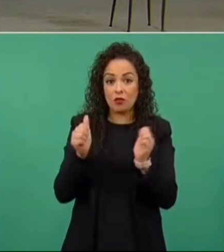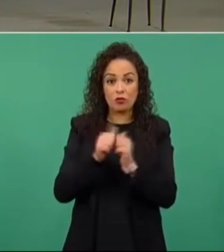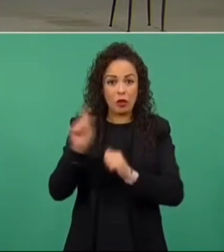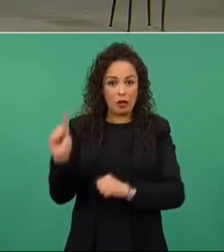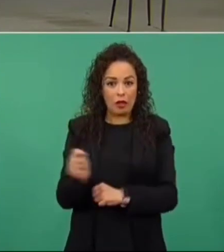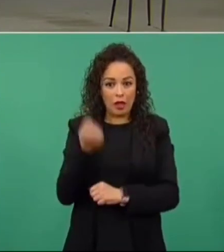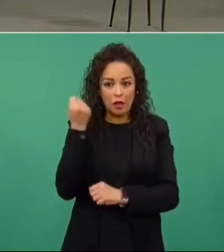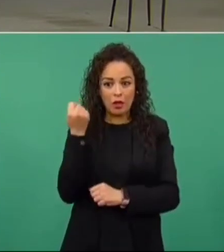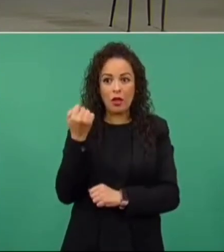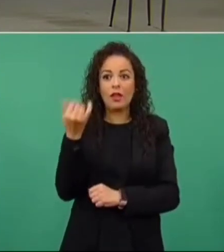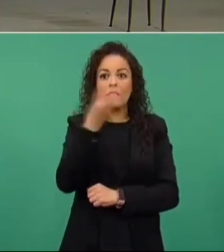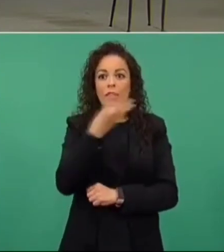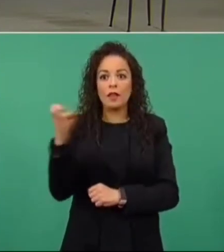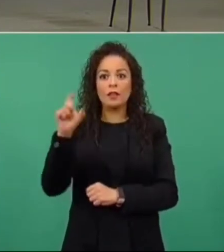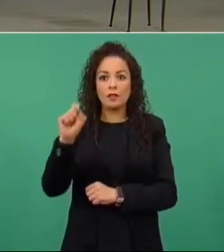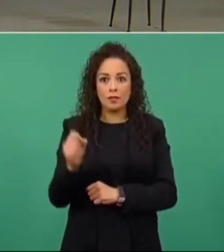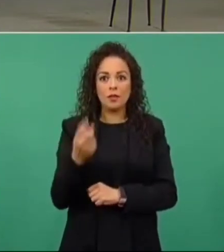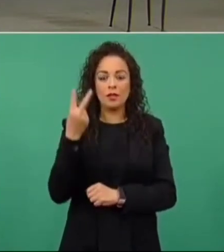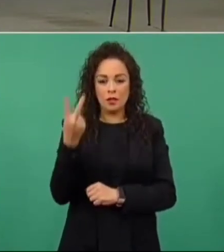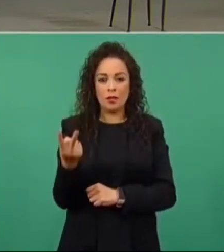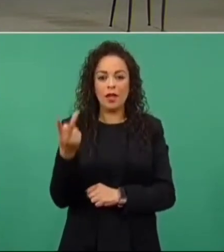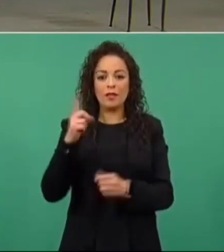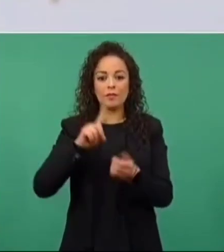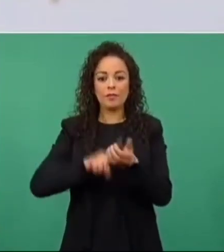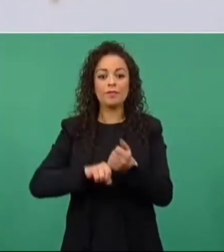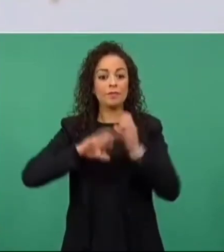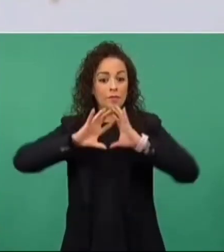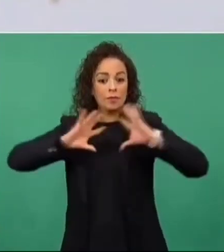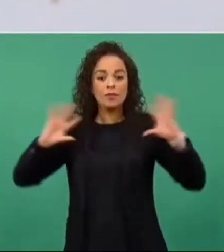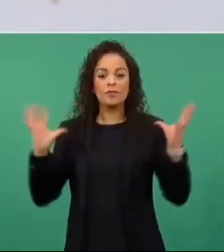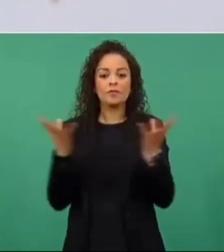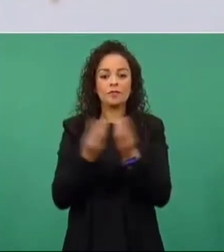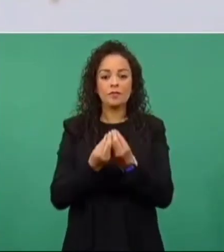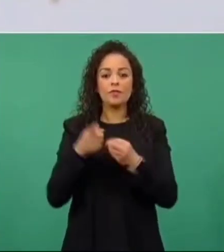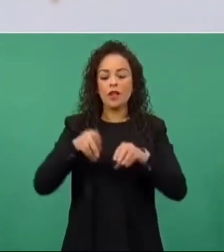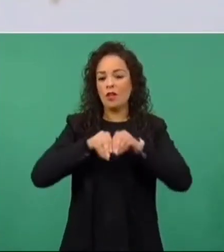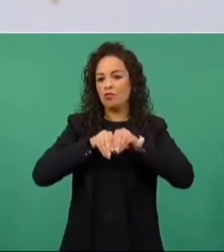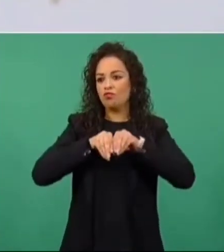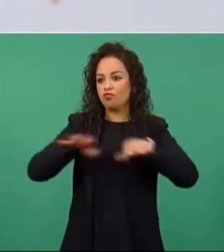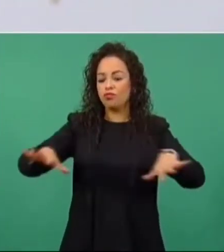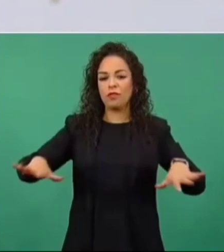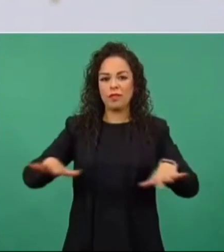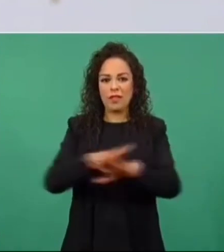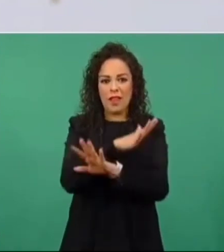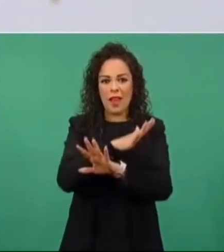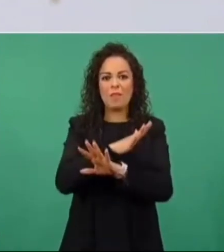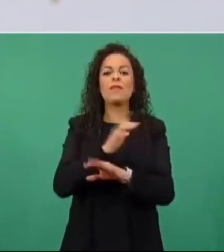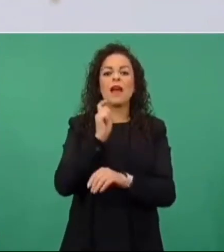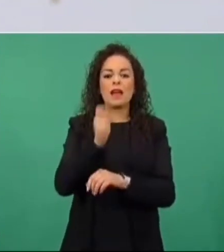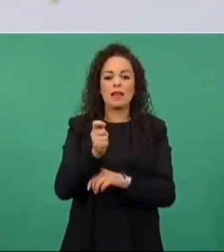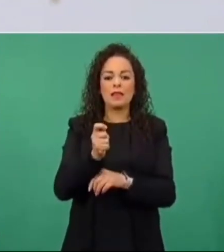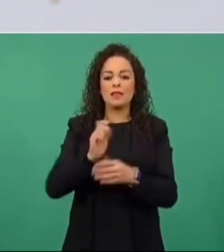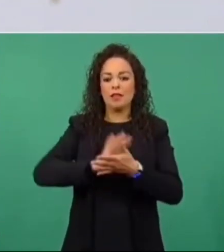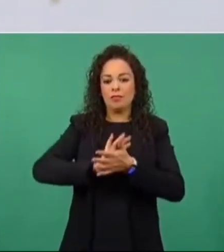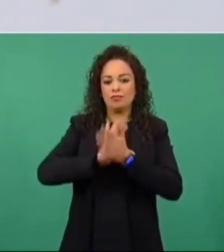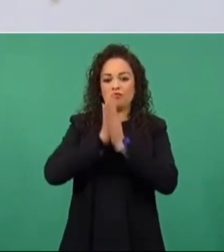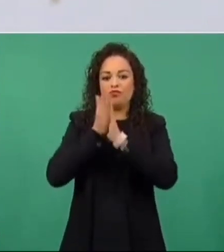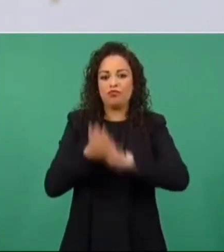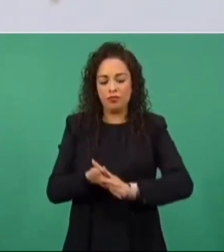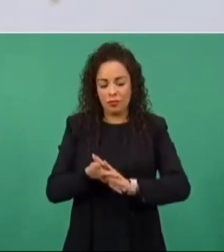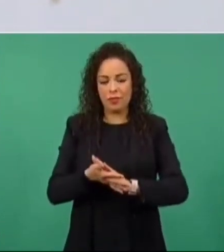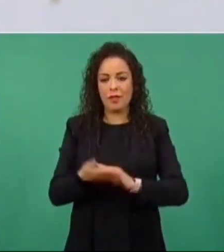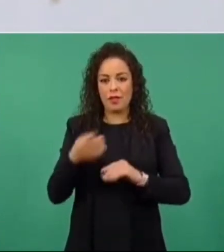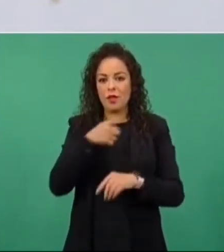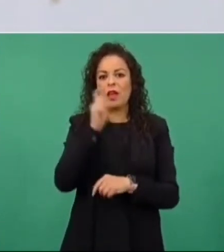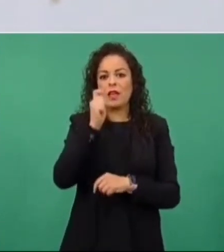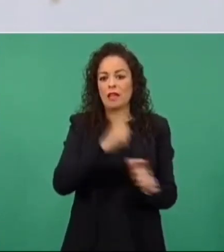piezas gráficas. En total, esta campaña, la transformación comienza con lo que llevas a tu mesa. A